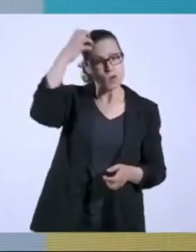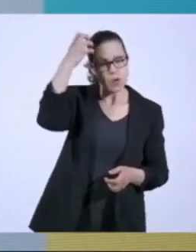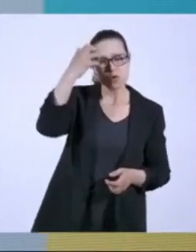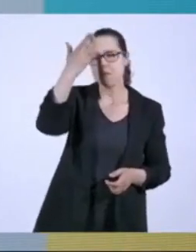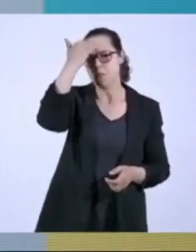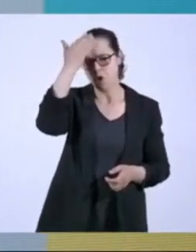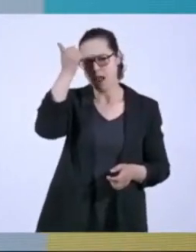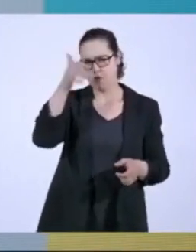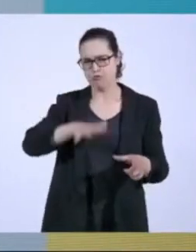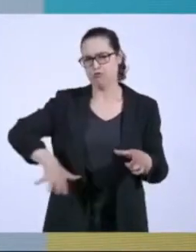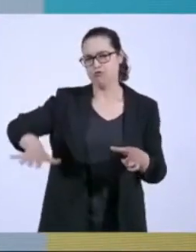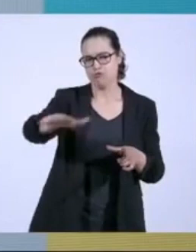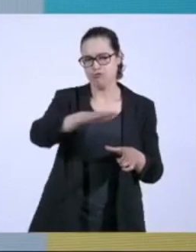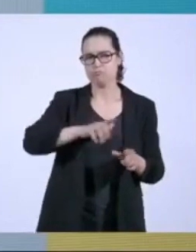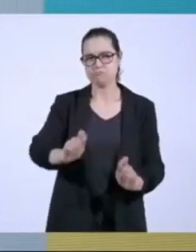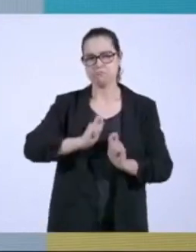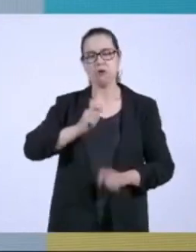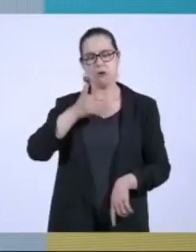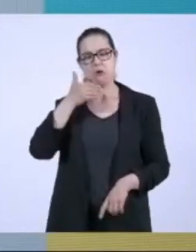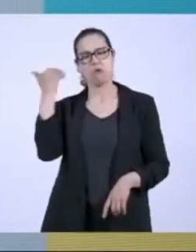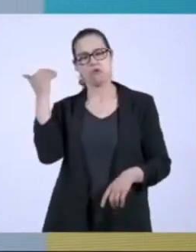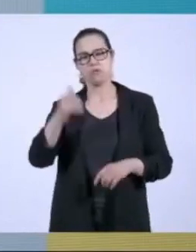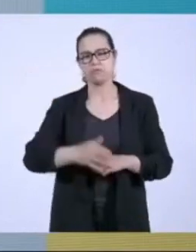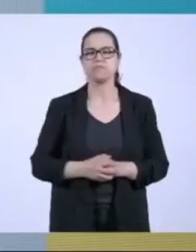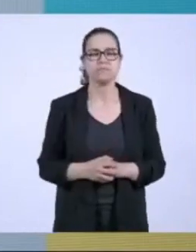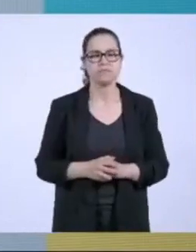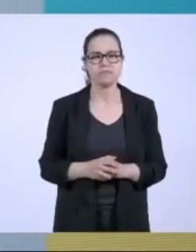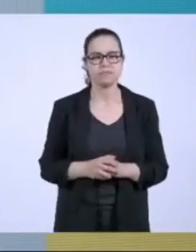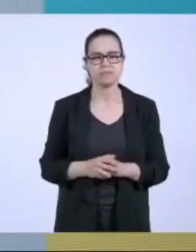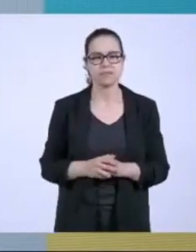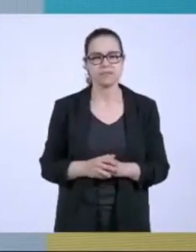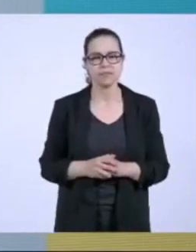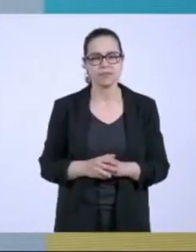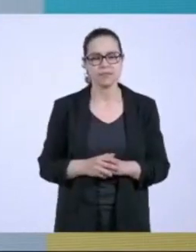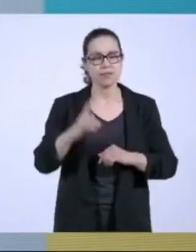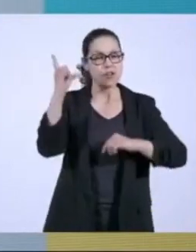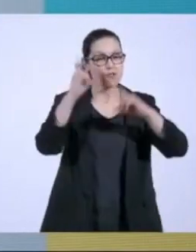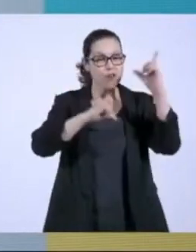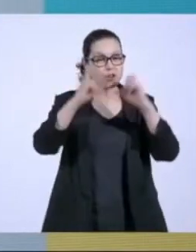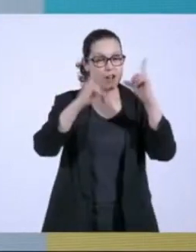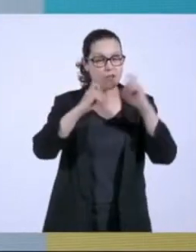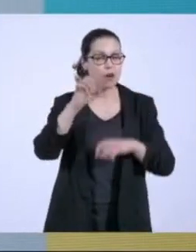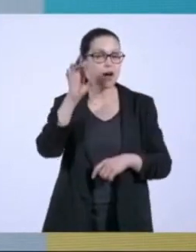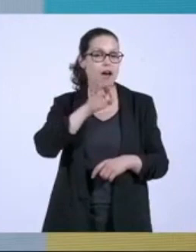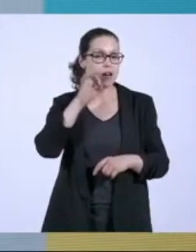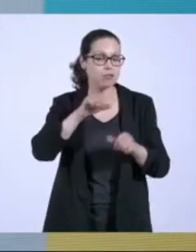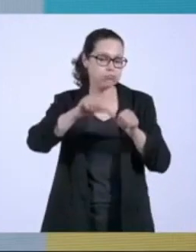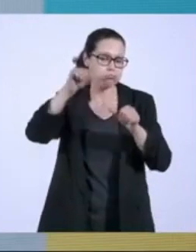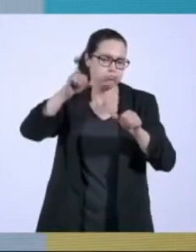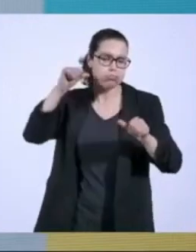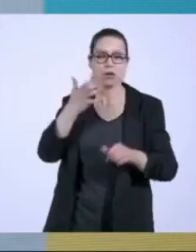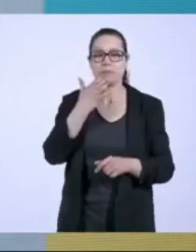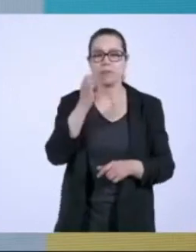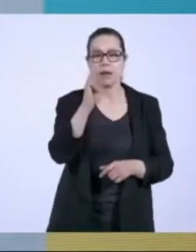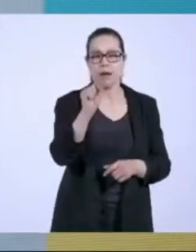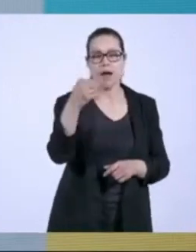Monelos. É xusto lembrar algúns dos fotógrafos galegos que, como Pacheco,